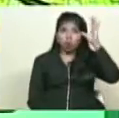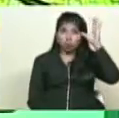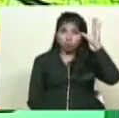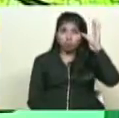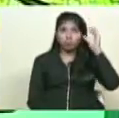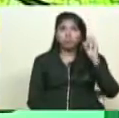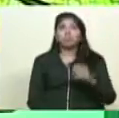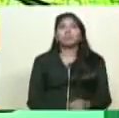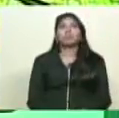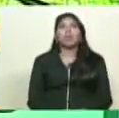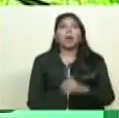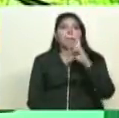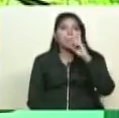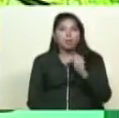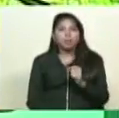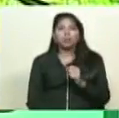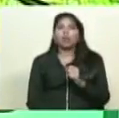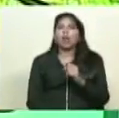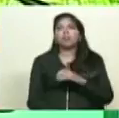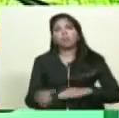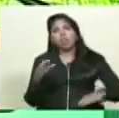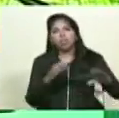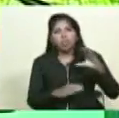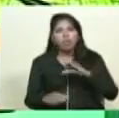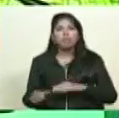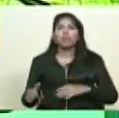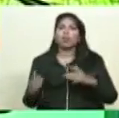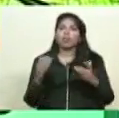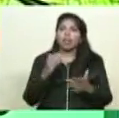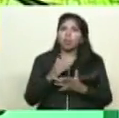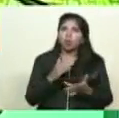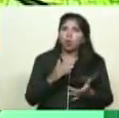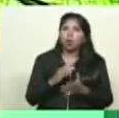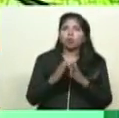tecnológico, profesional, científico,